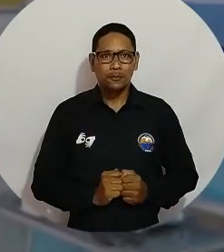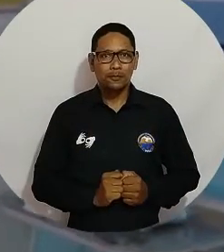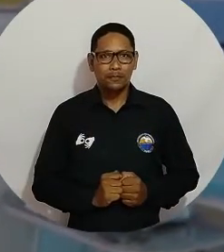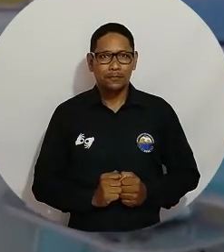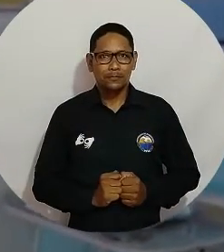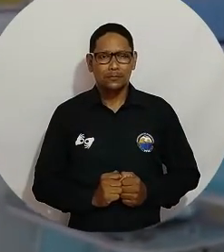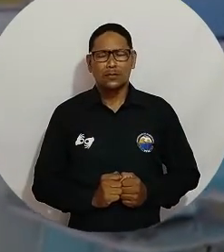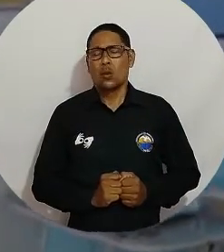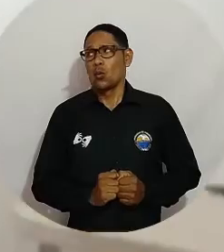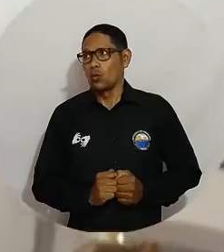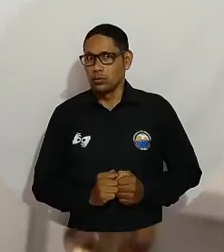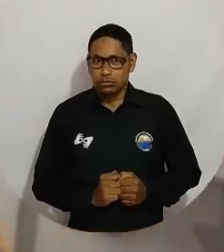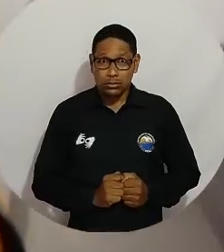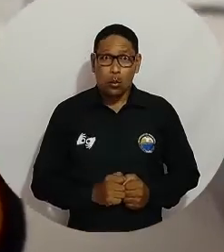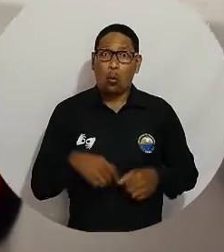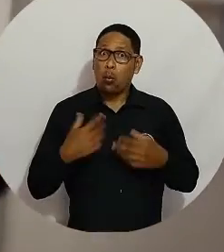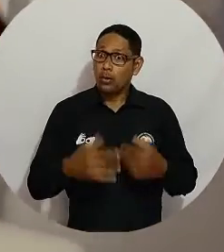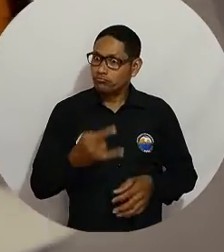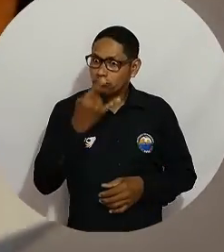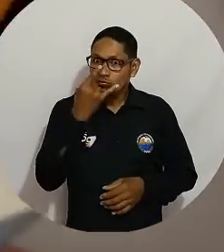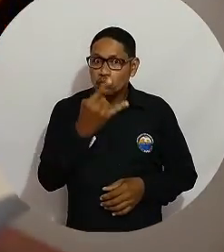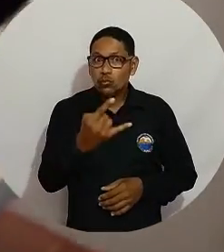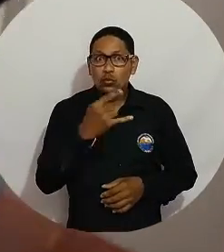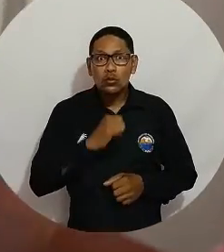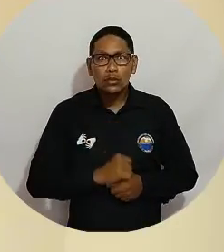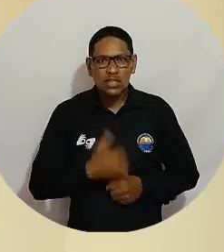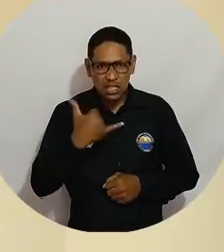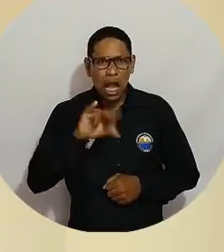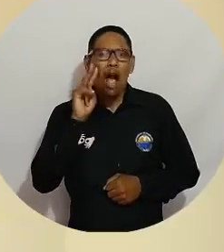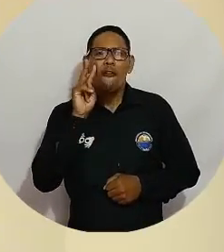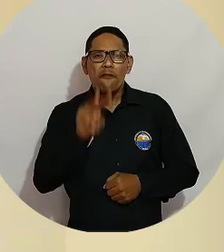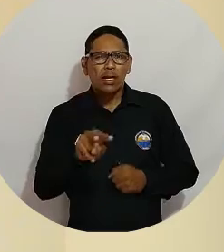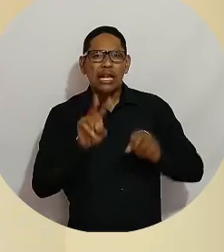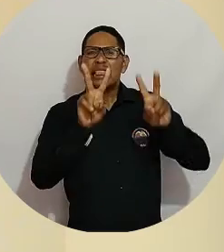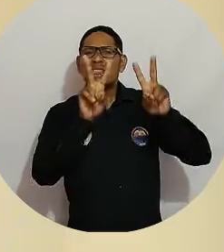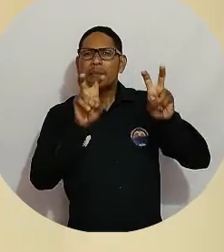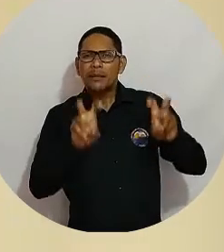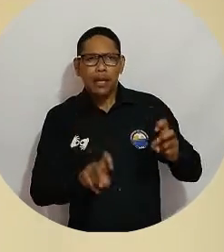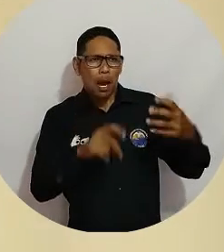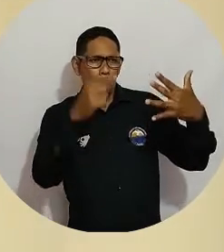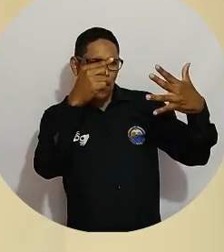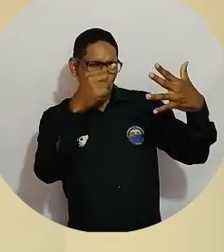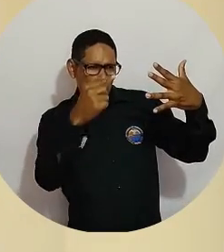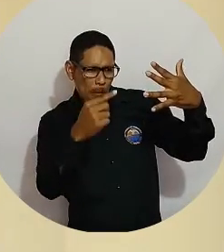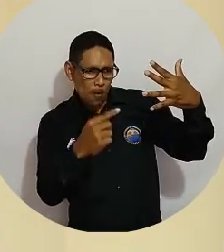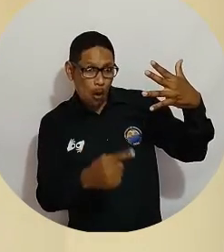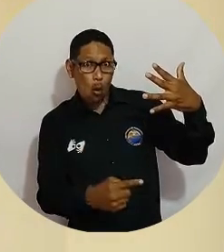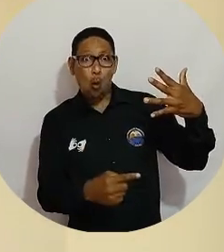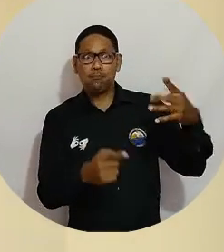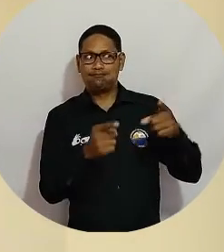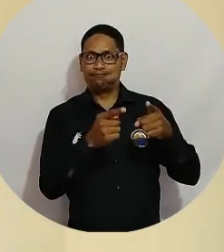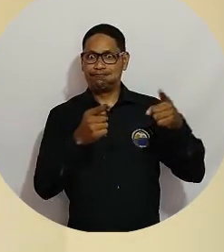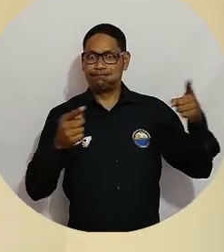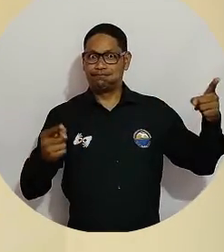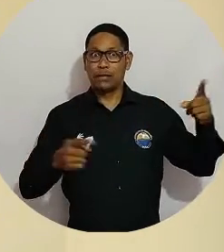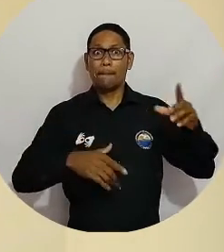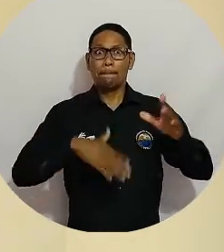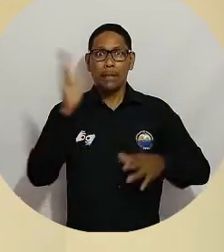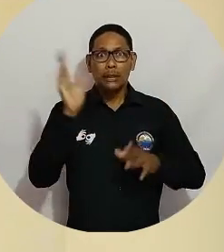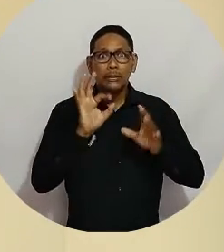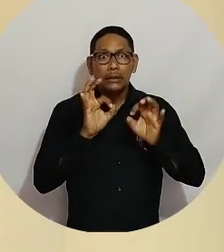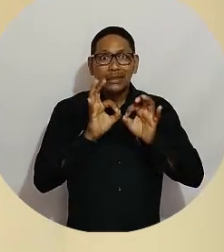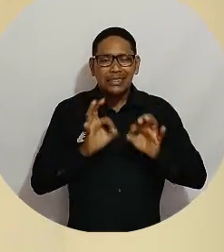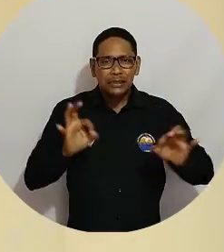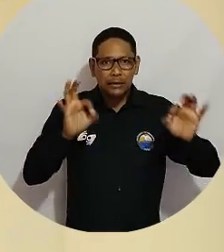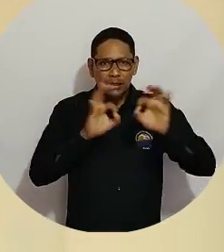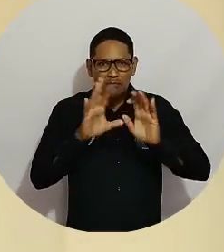una más-valía. Indudablemente que es sumamente interesante. He visto la temática, que es muy amplia, la